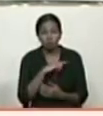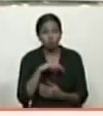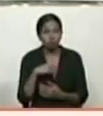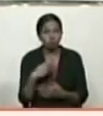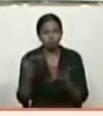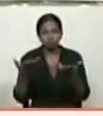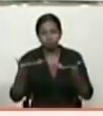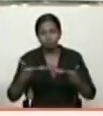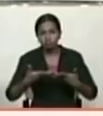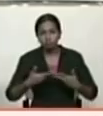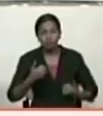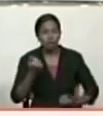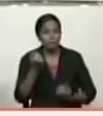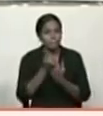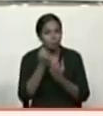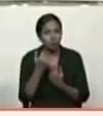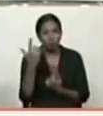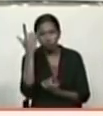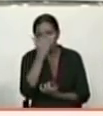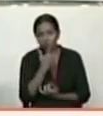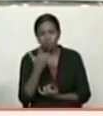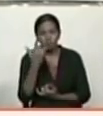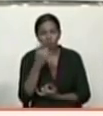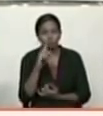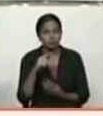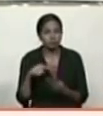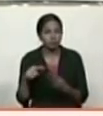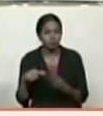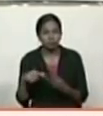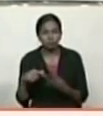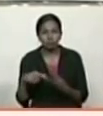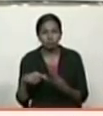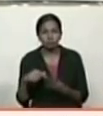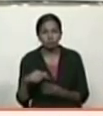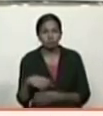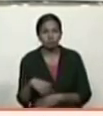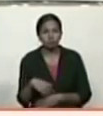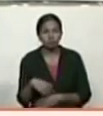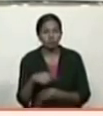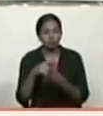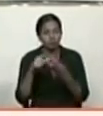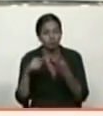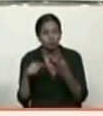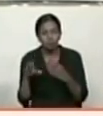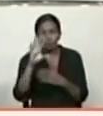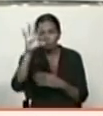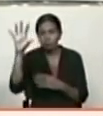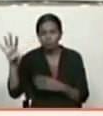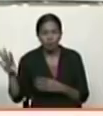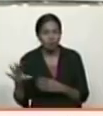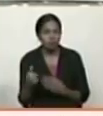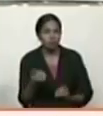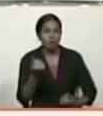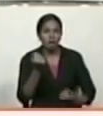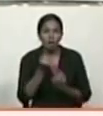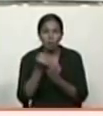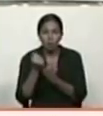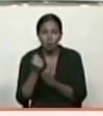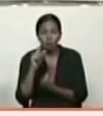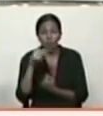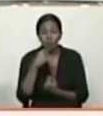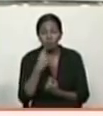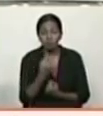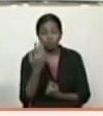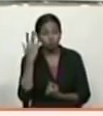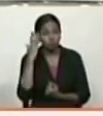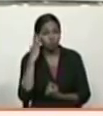solidaridad del pueblo sudafricano, del pueblo de Namibia, del pueblo turco, del pueblo del Líbano, de Siria. También sabemos que en